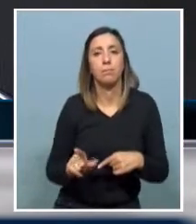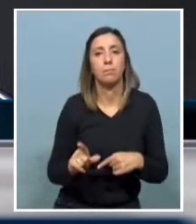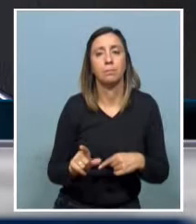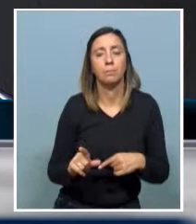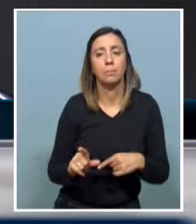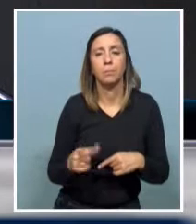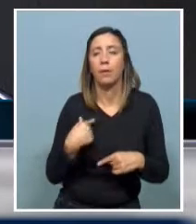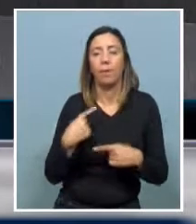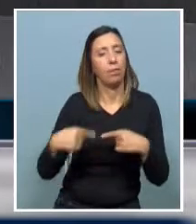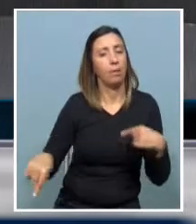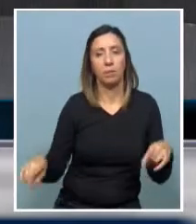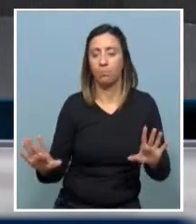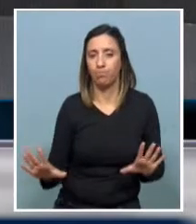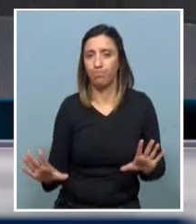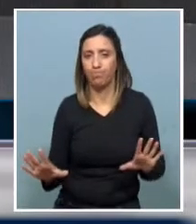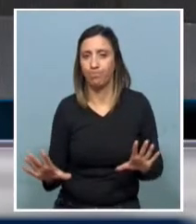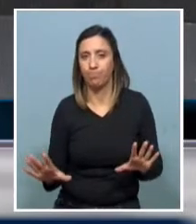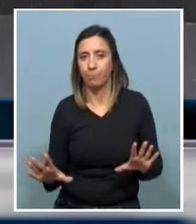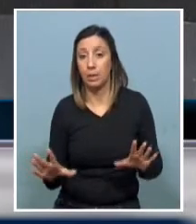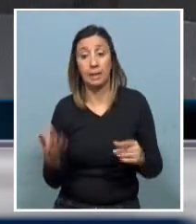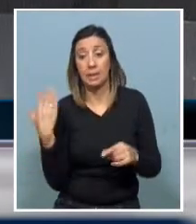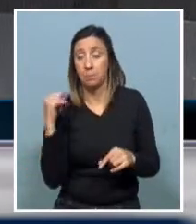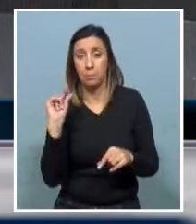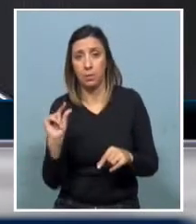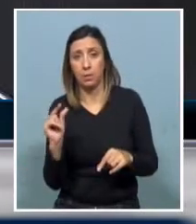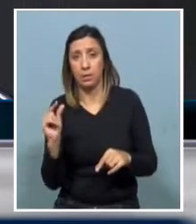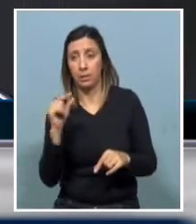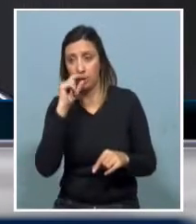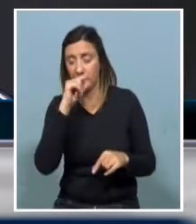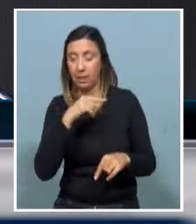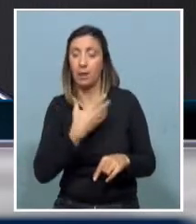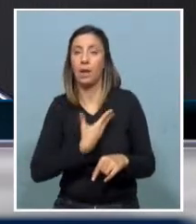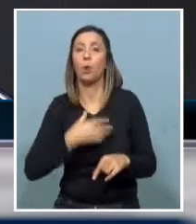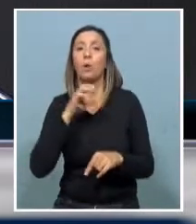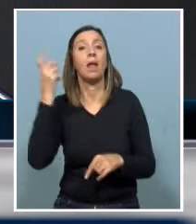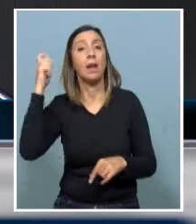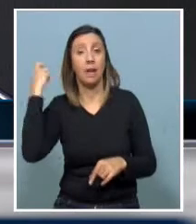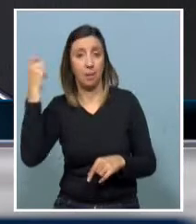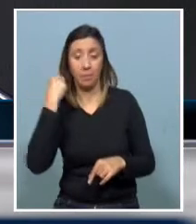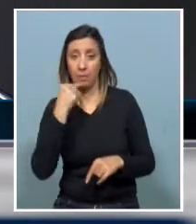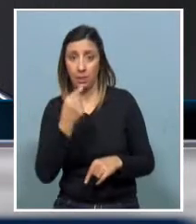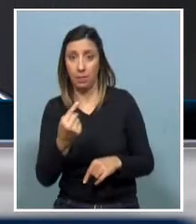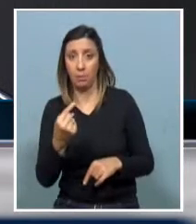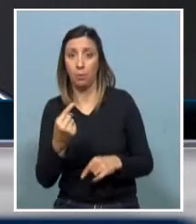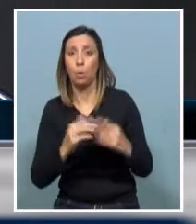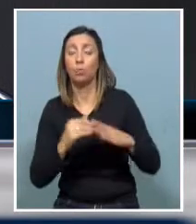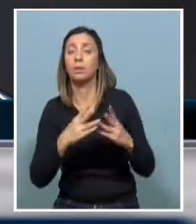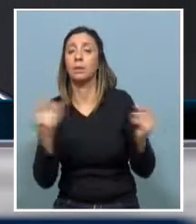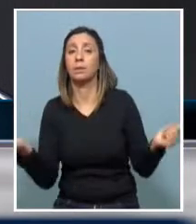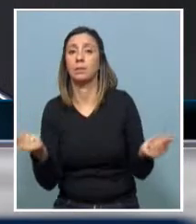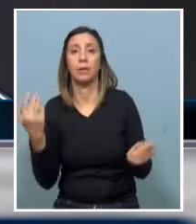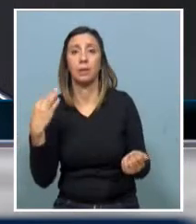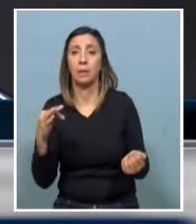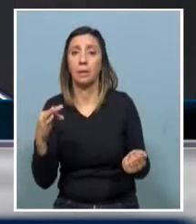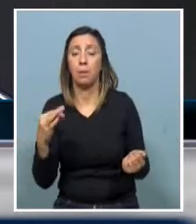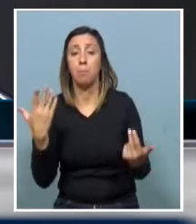distamos muchísimo de lo que es la realidad. Sin ir más lejos, hace muy pocos días atrás salió mismo el gobernador de La Pampa anunciando que una vez finalizadas las obras que tenían en ejecución